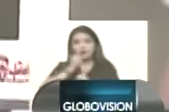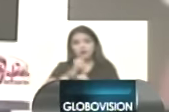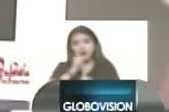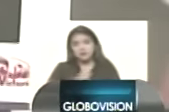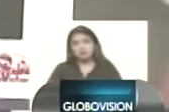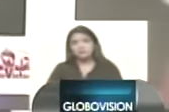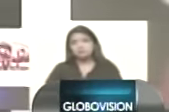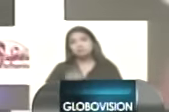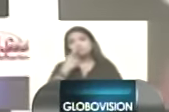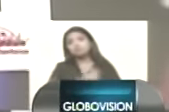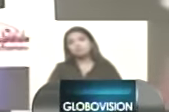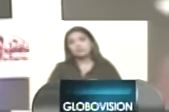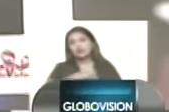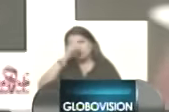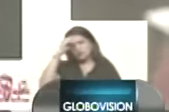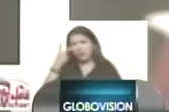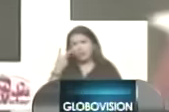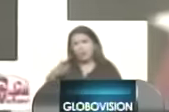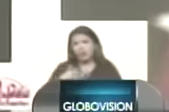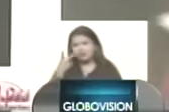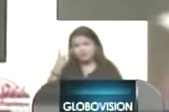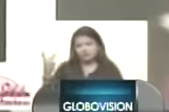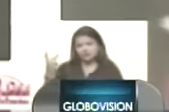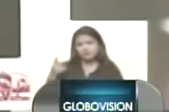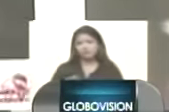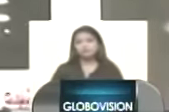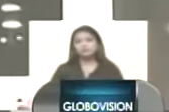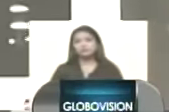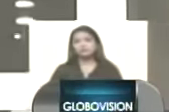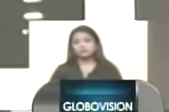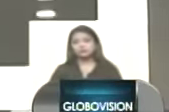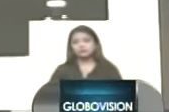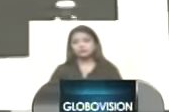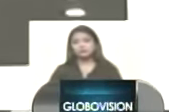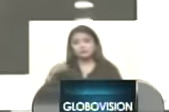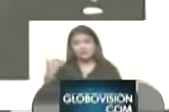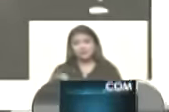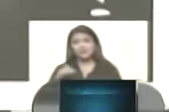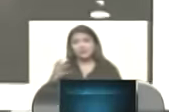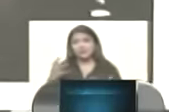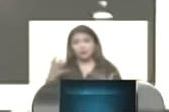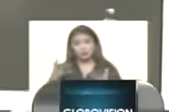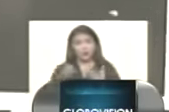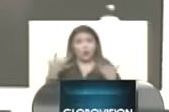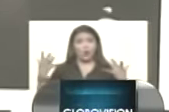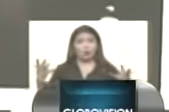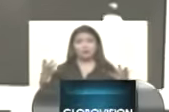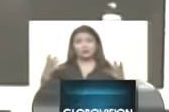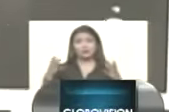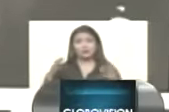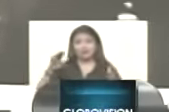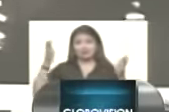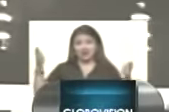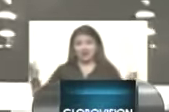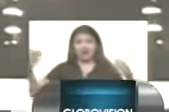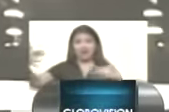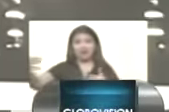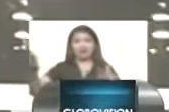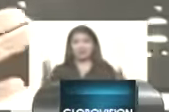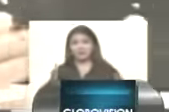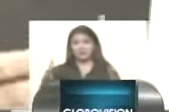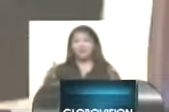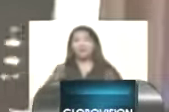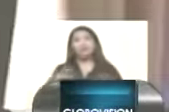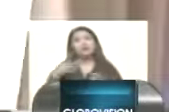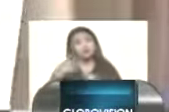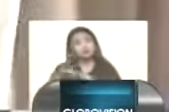Lamentablemente, no sé si la cámara puede captar la cantidad o el tamaño de este generador. Esto nos va a conllevar unos cuantos